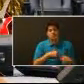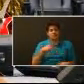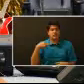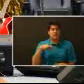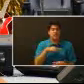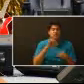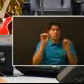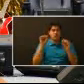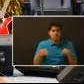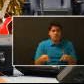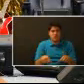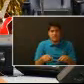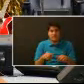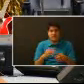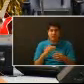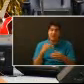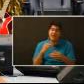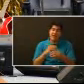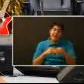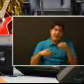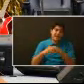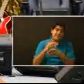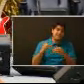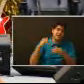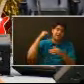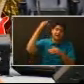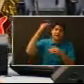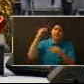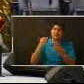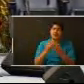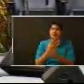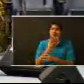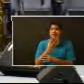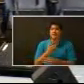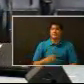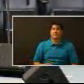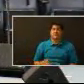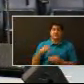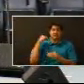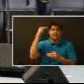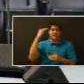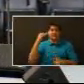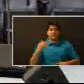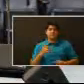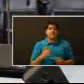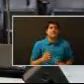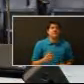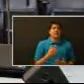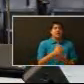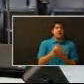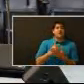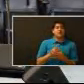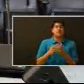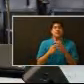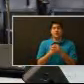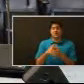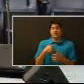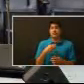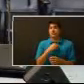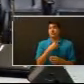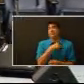ser trasladados a una nueva dimensión. Ayúdeme a orar, yo quiero ministrar en este